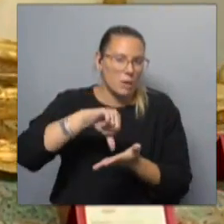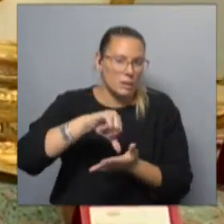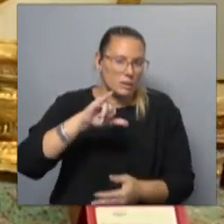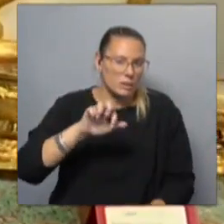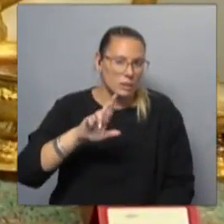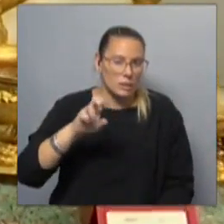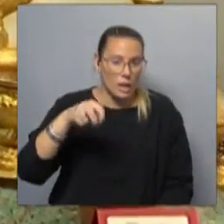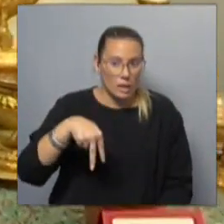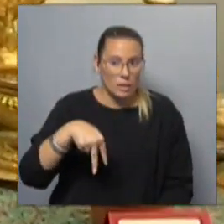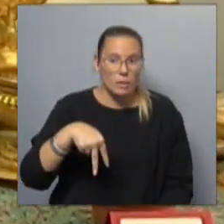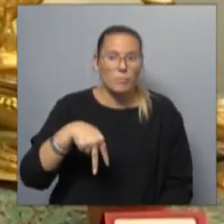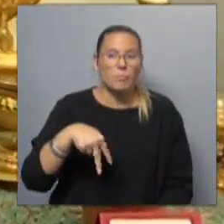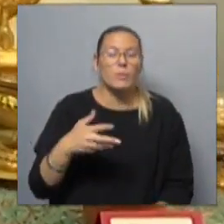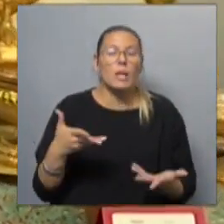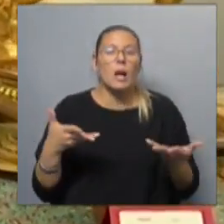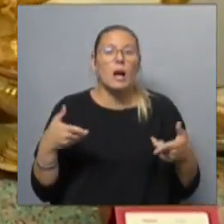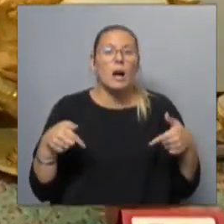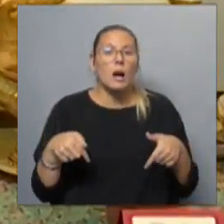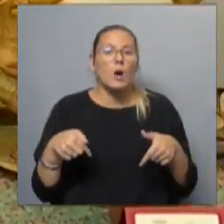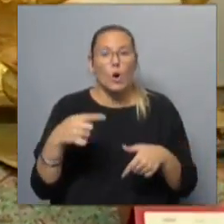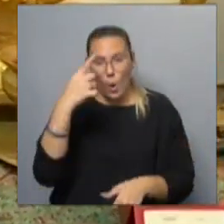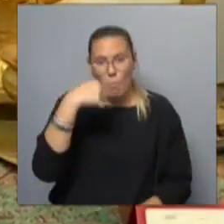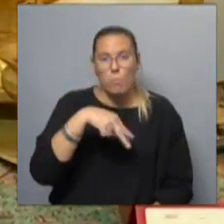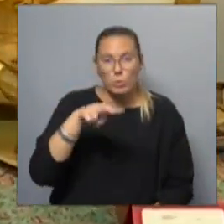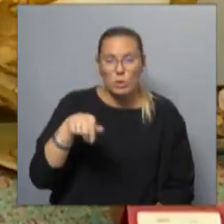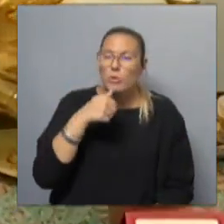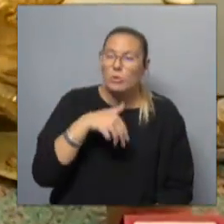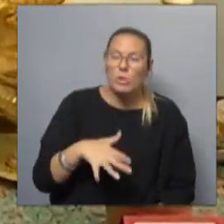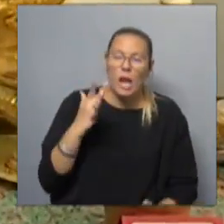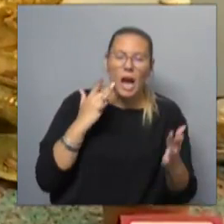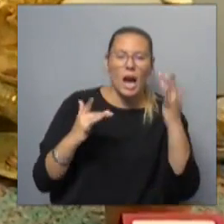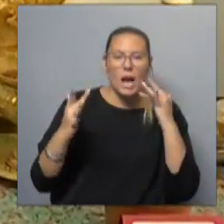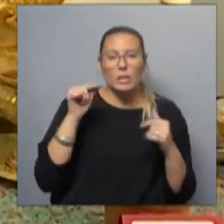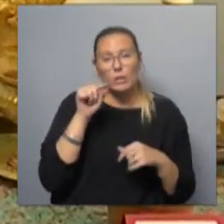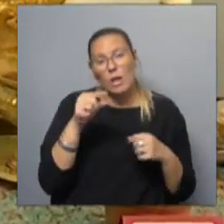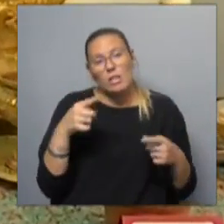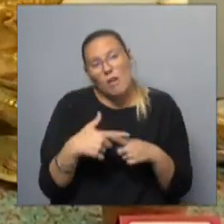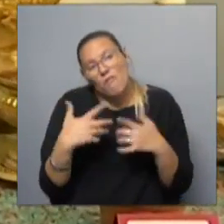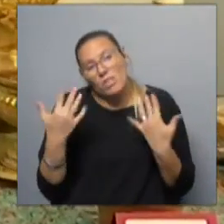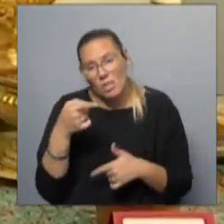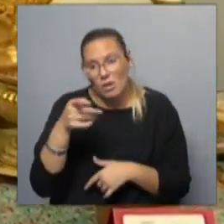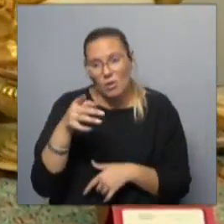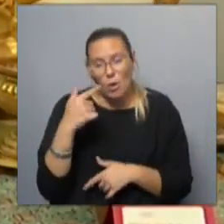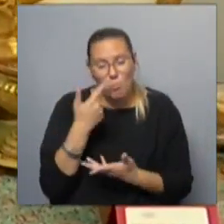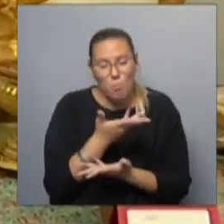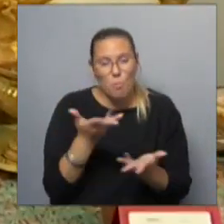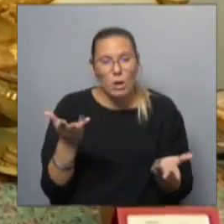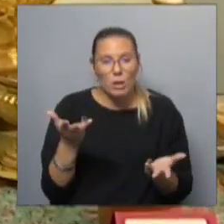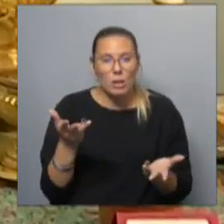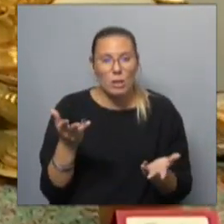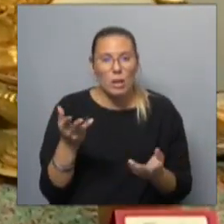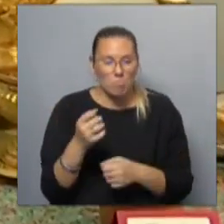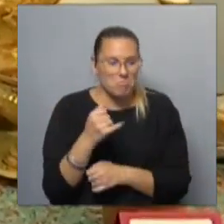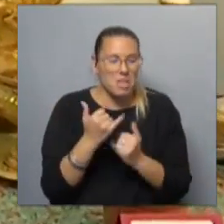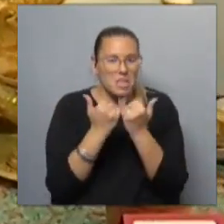bueno, nos trae hoy el Museo de Historia del Arte un poco de esa celebración que se da durante